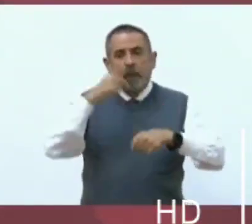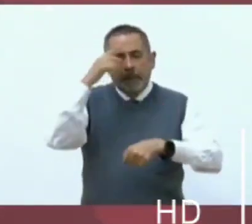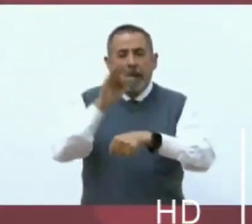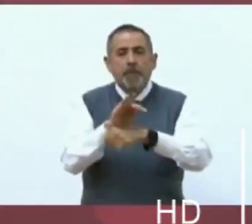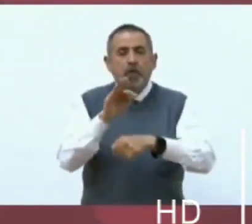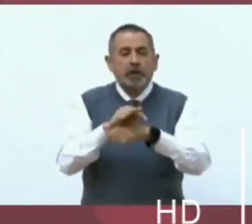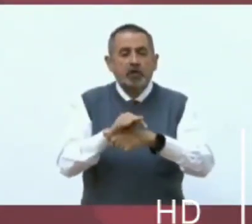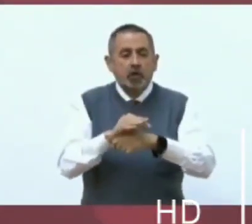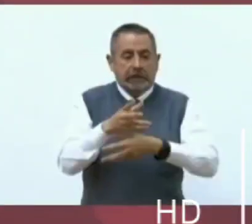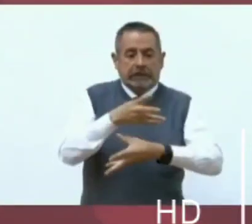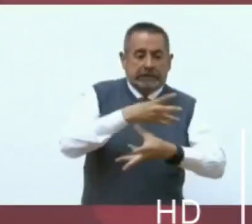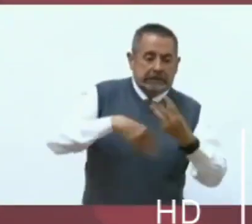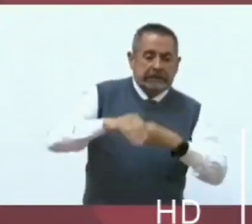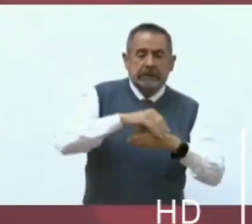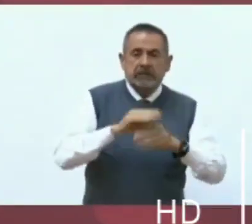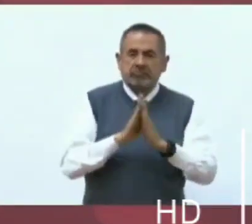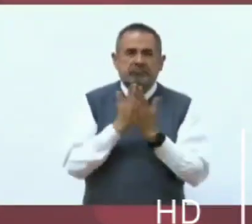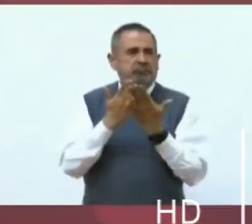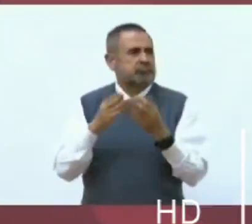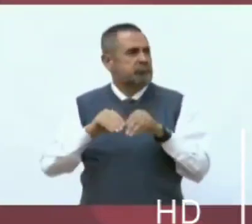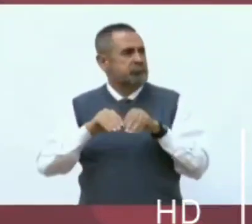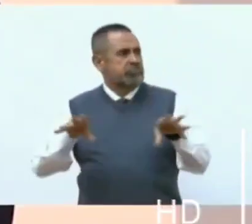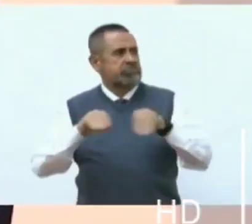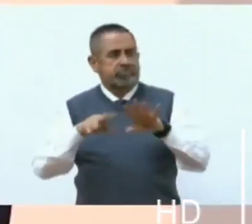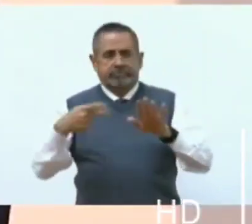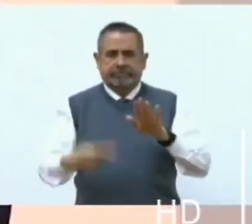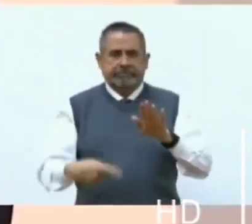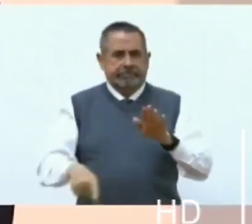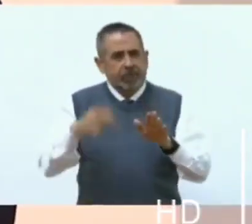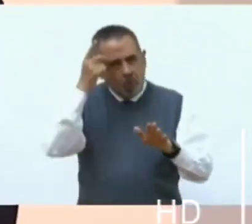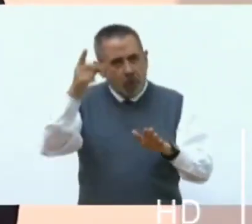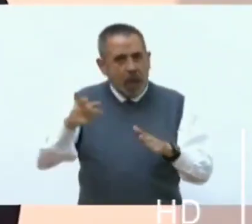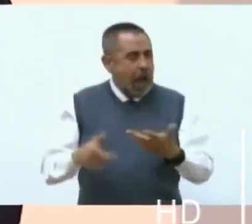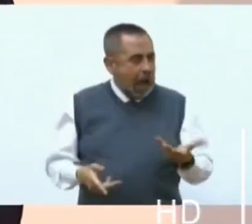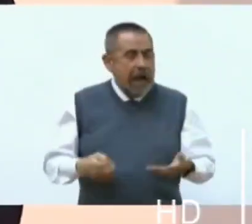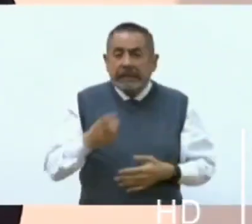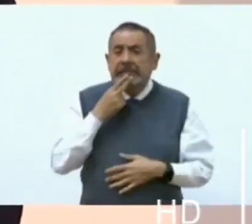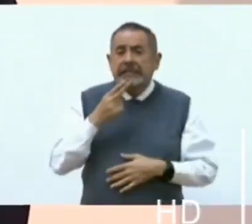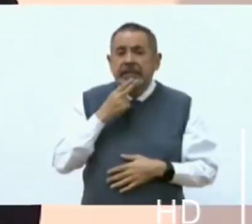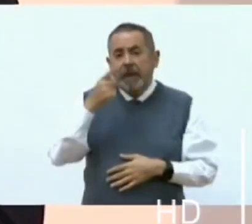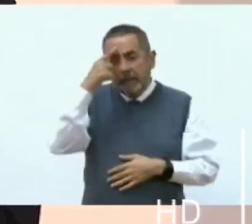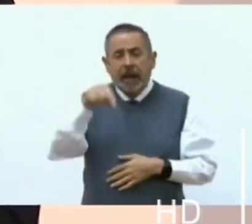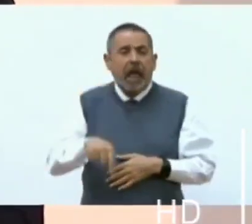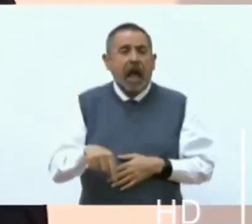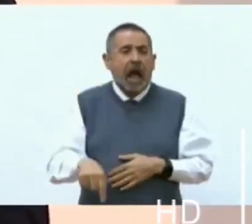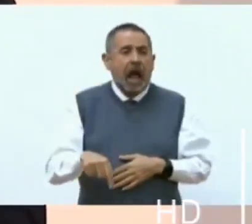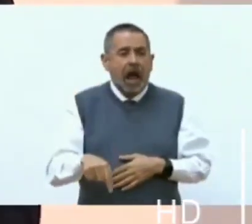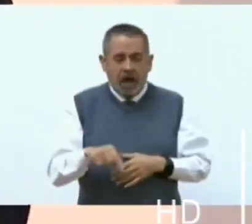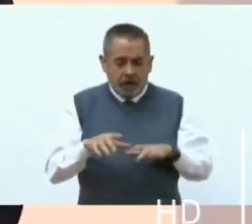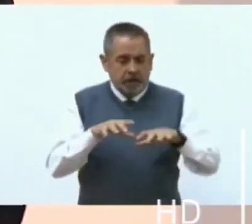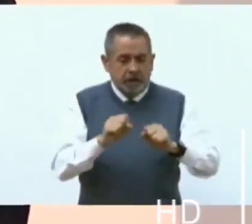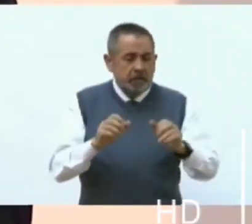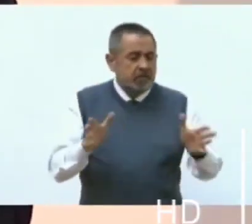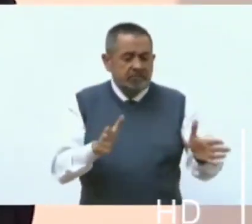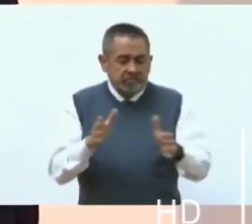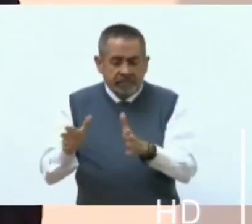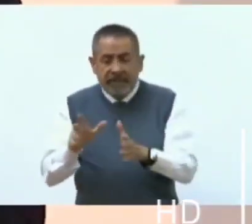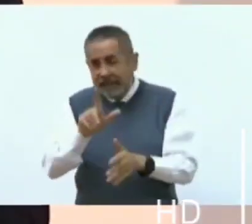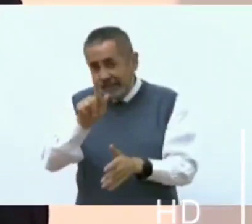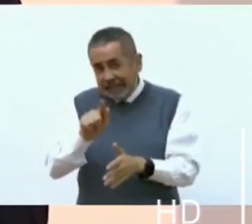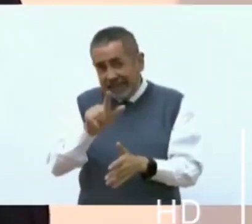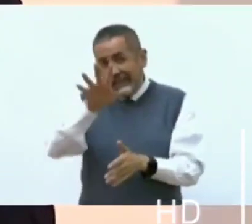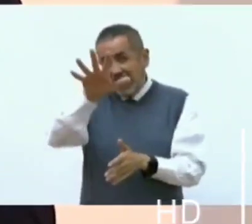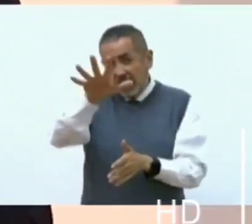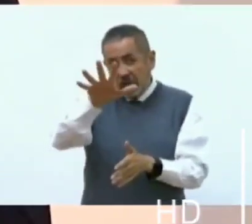y Restitución del Patrimonio Documental, que ha permitido el aseguramiento de